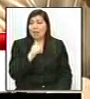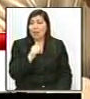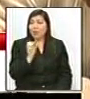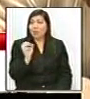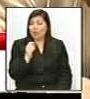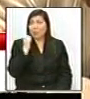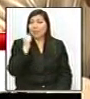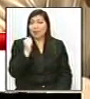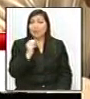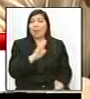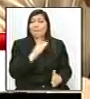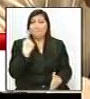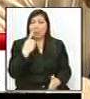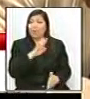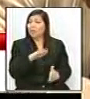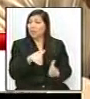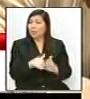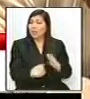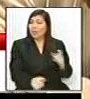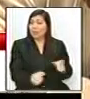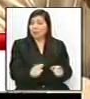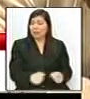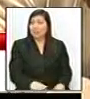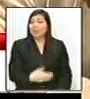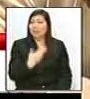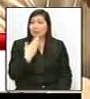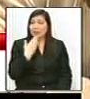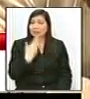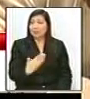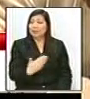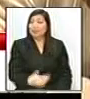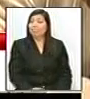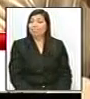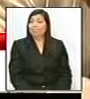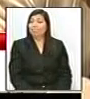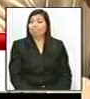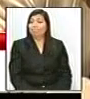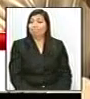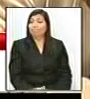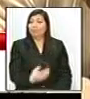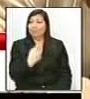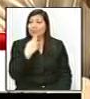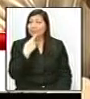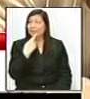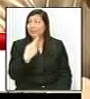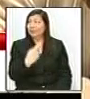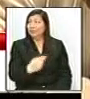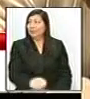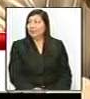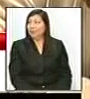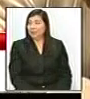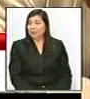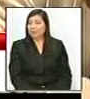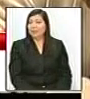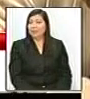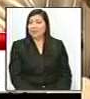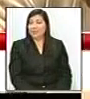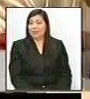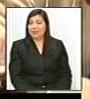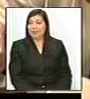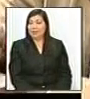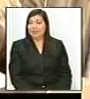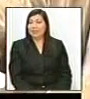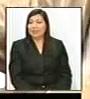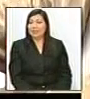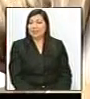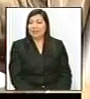un derecho fundamental. Gracias, presidente. Eso es todo y quisiera que me responda las preguntas.